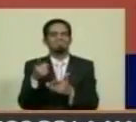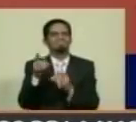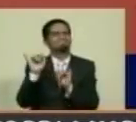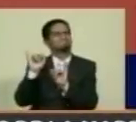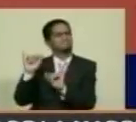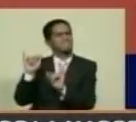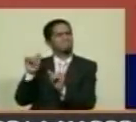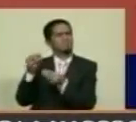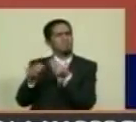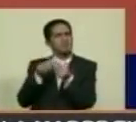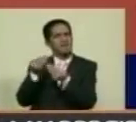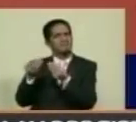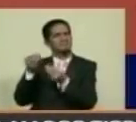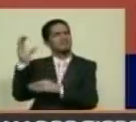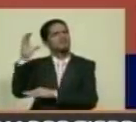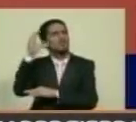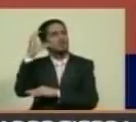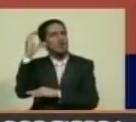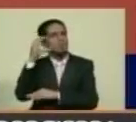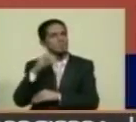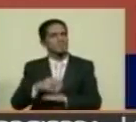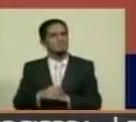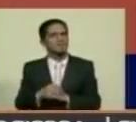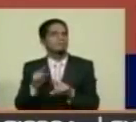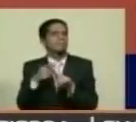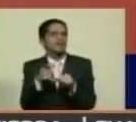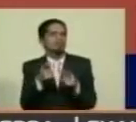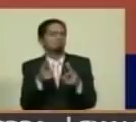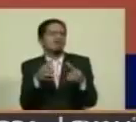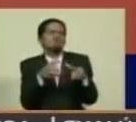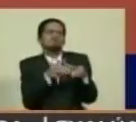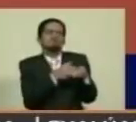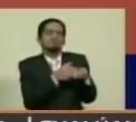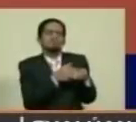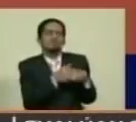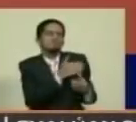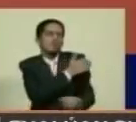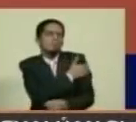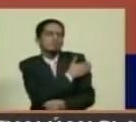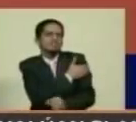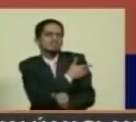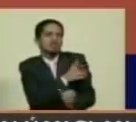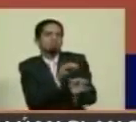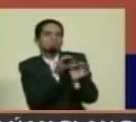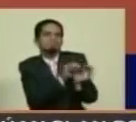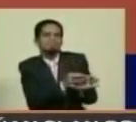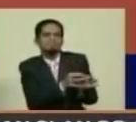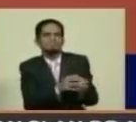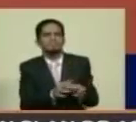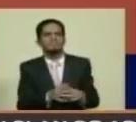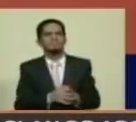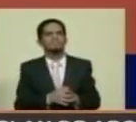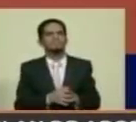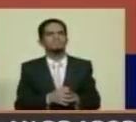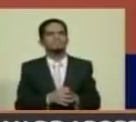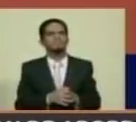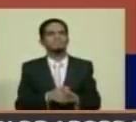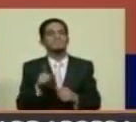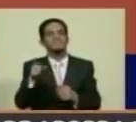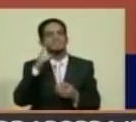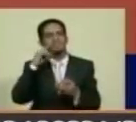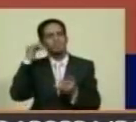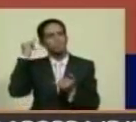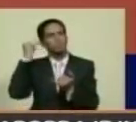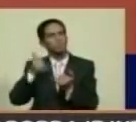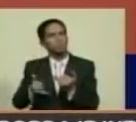afortunadamente, de un sector de la derecha venezolana. Nosotros insistimos, y de allí la parte última